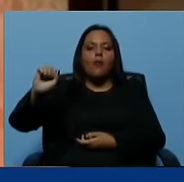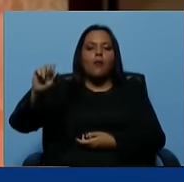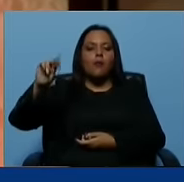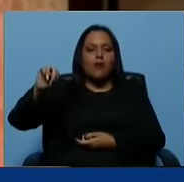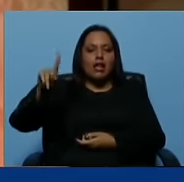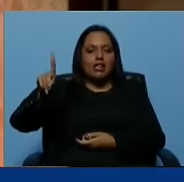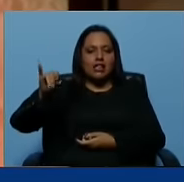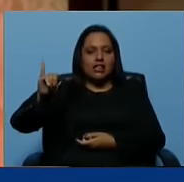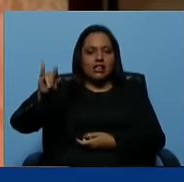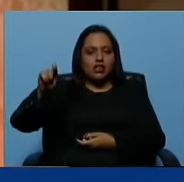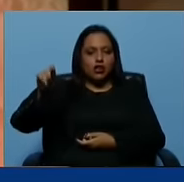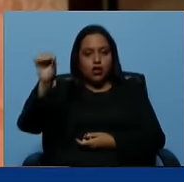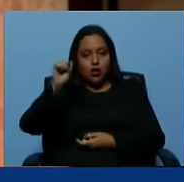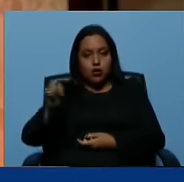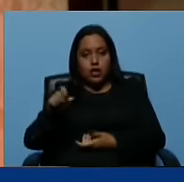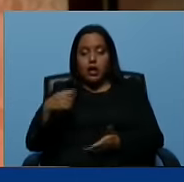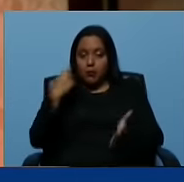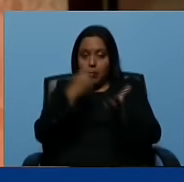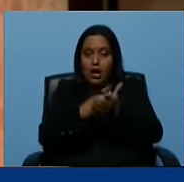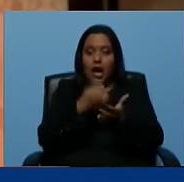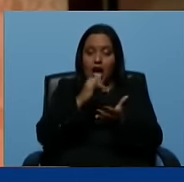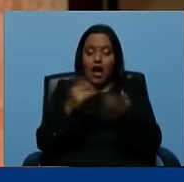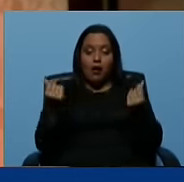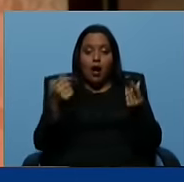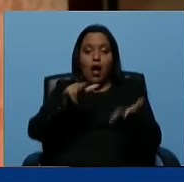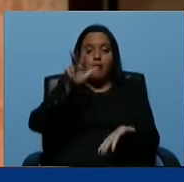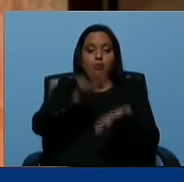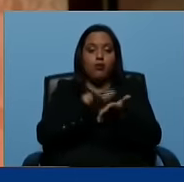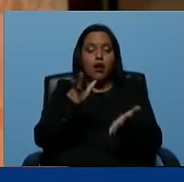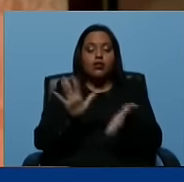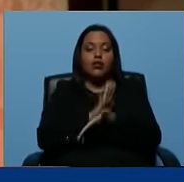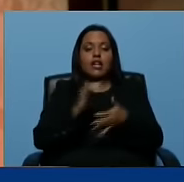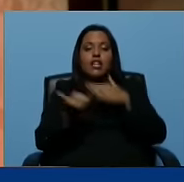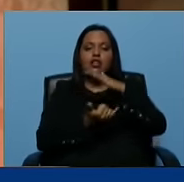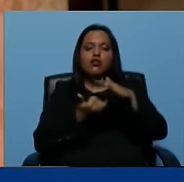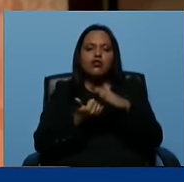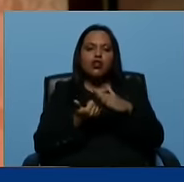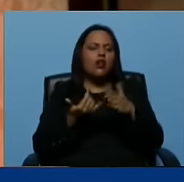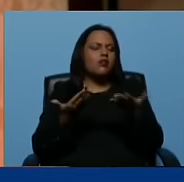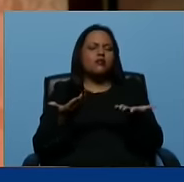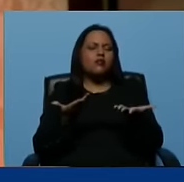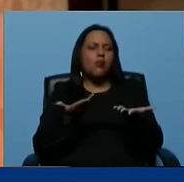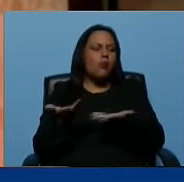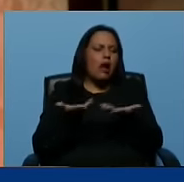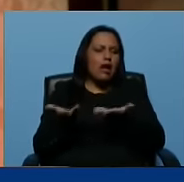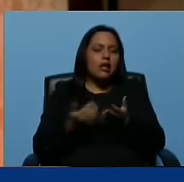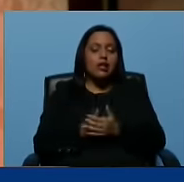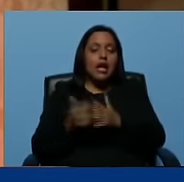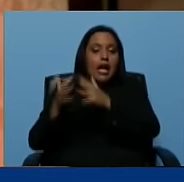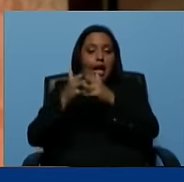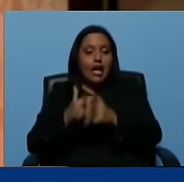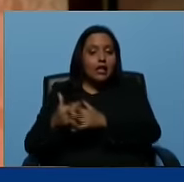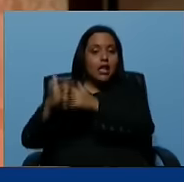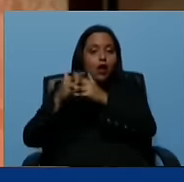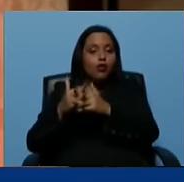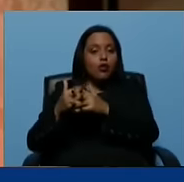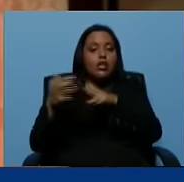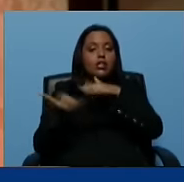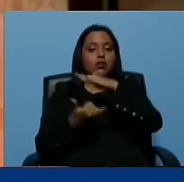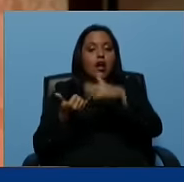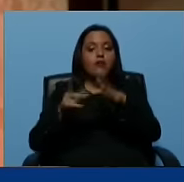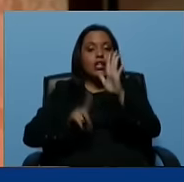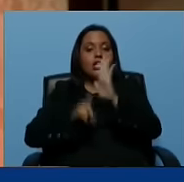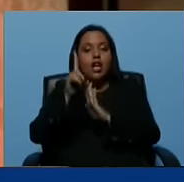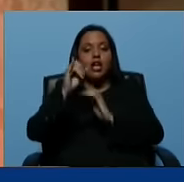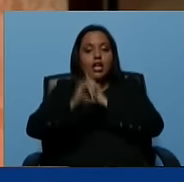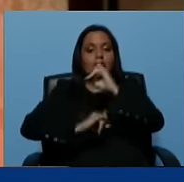esos comanditos ya tenían dineros aprobados de la agencia. ¿Cuál agencia? La Agencia de los Estados Unidos para el Desarrollo